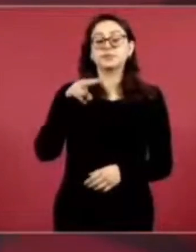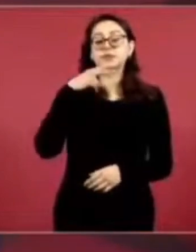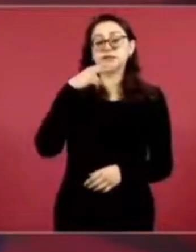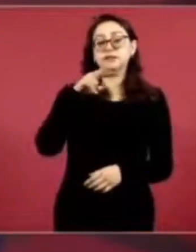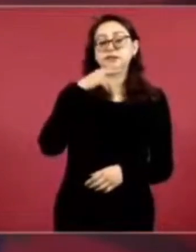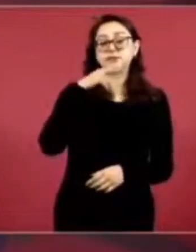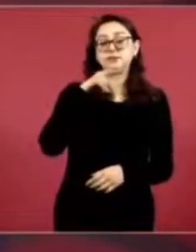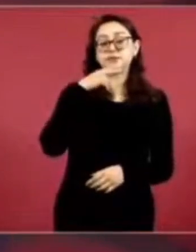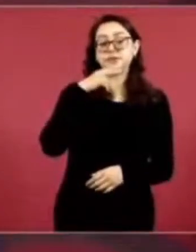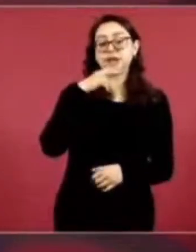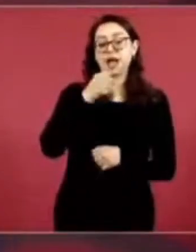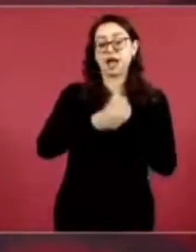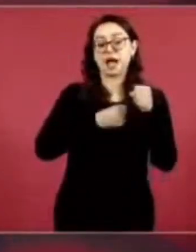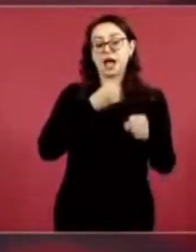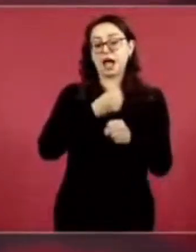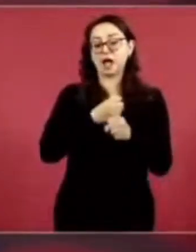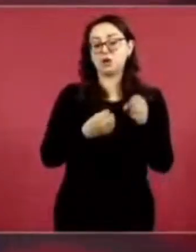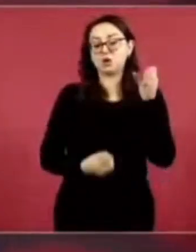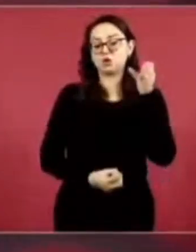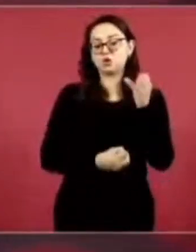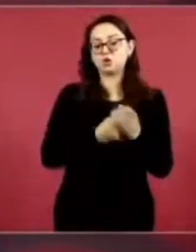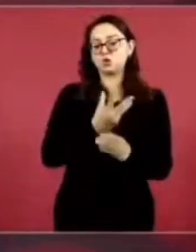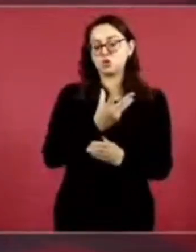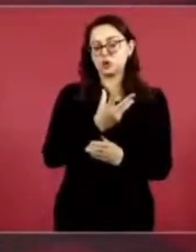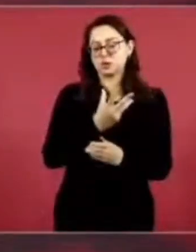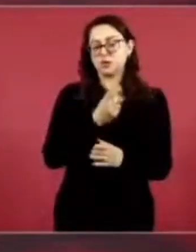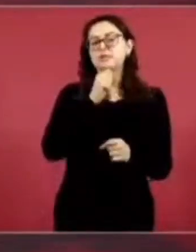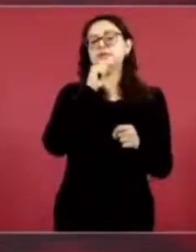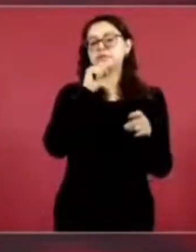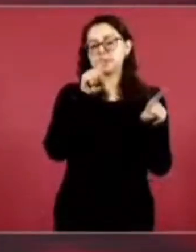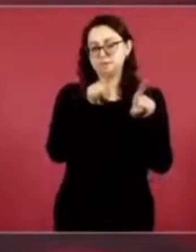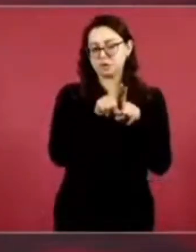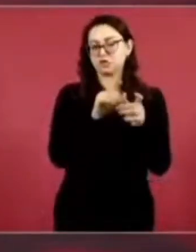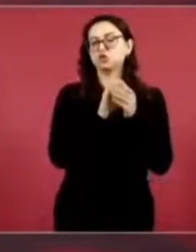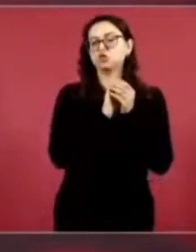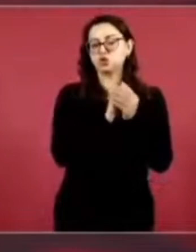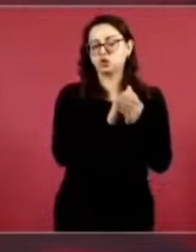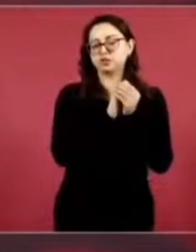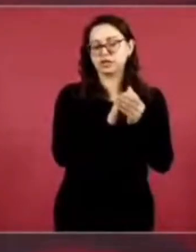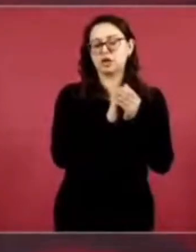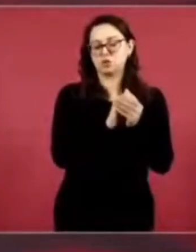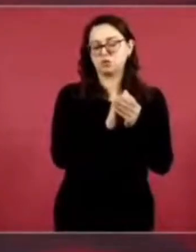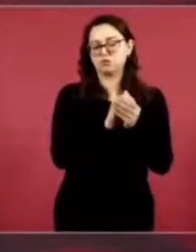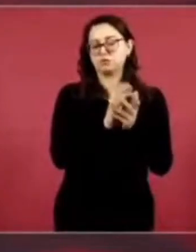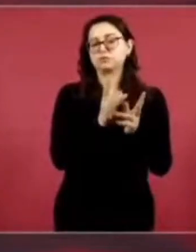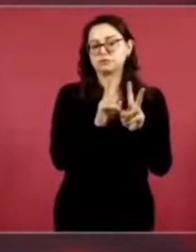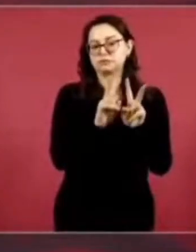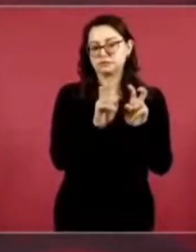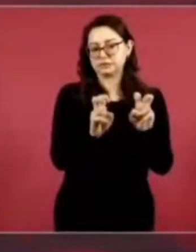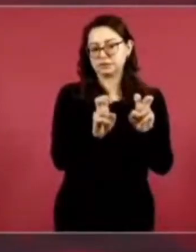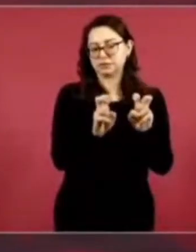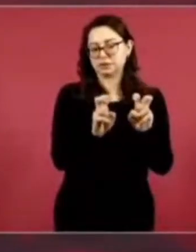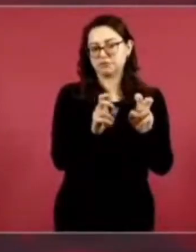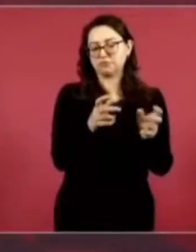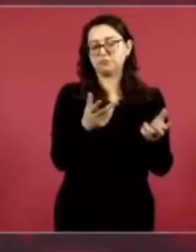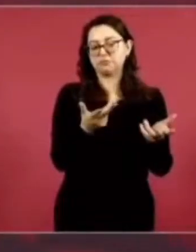son premios que tienen que ver con eh recursos